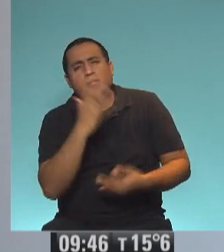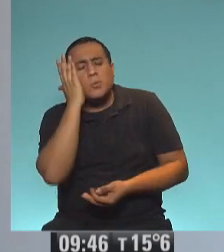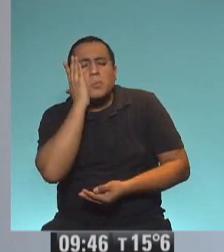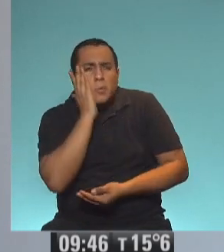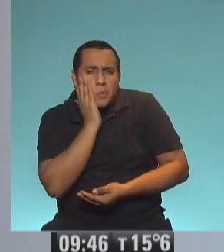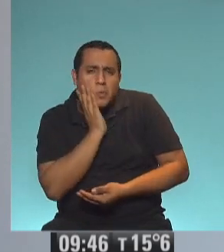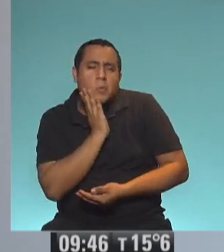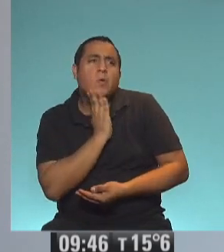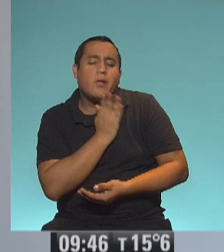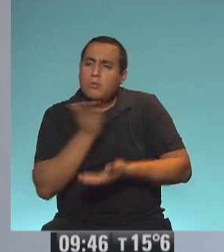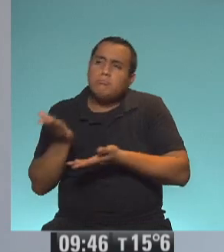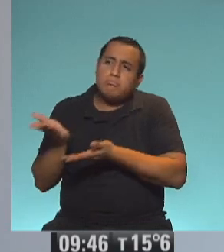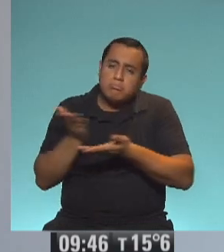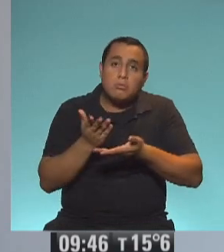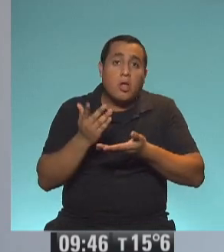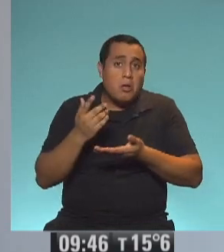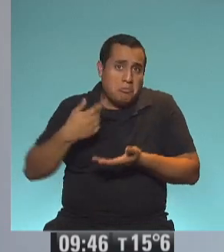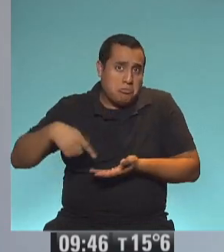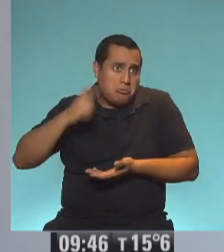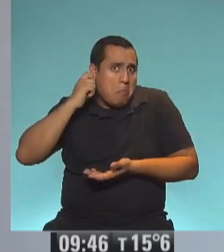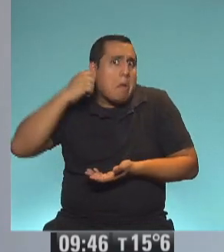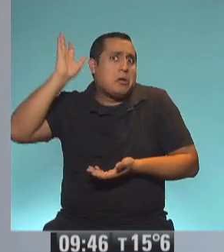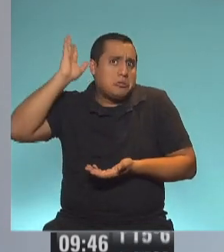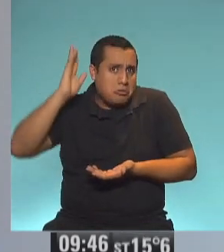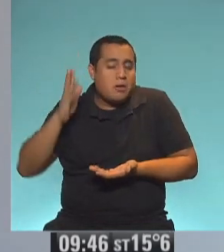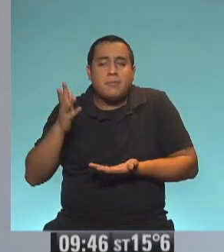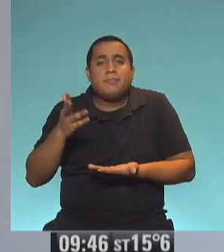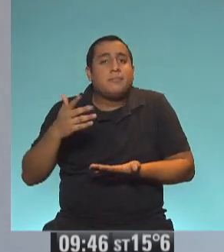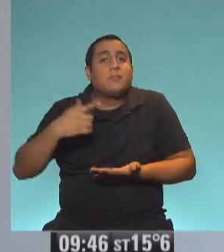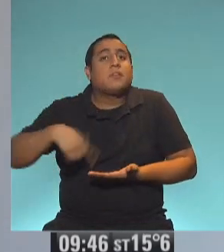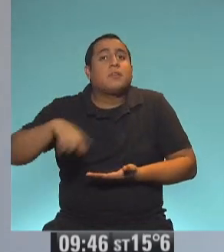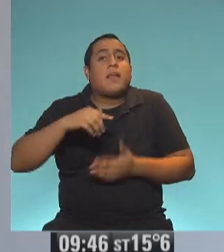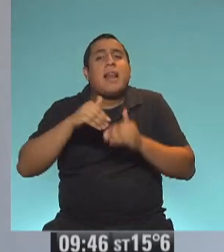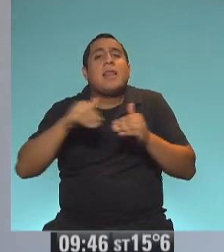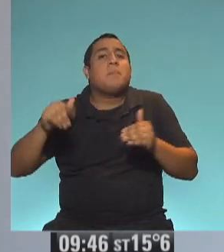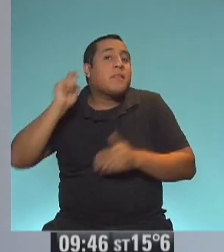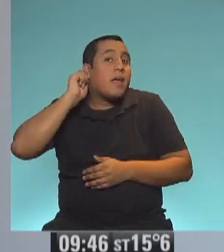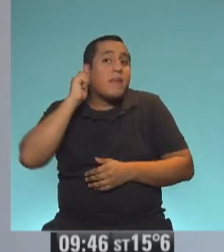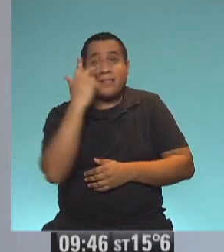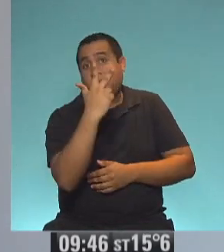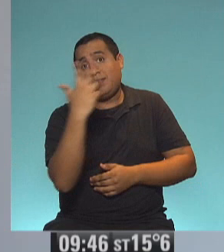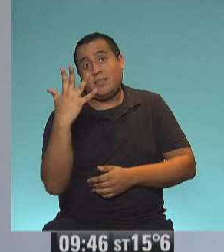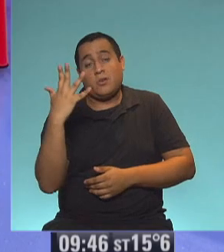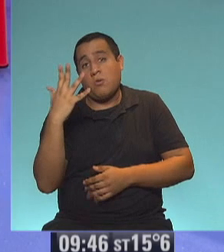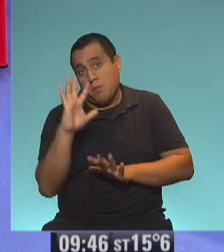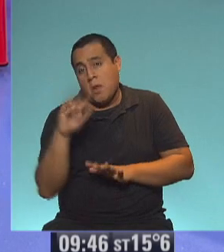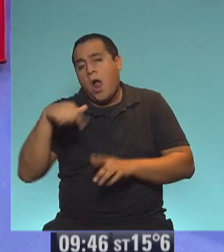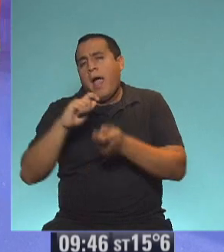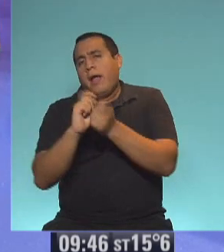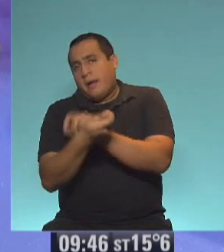a adultos grandes. Somos para entrar al cuartel, el límite era los 35 años, se